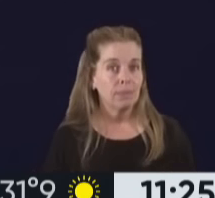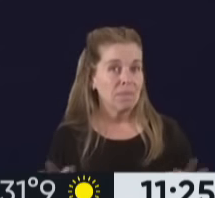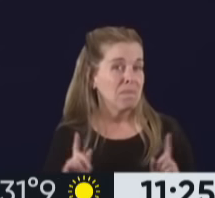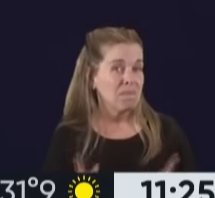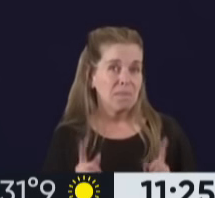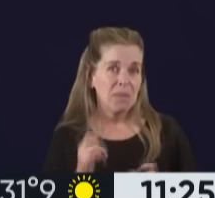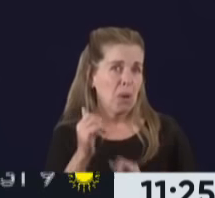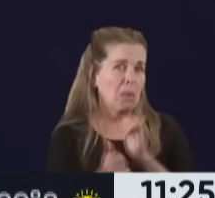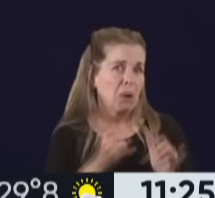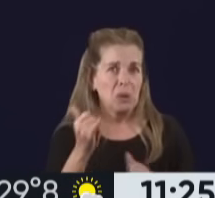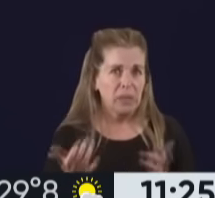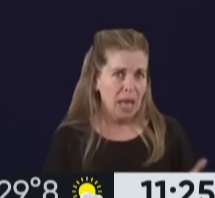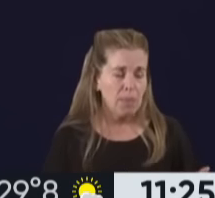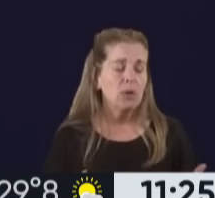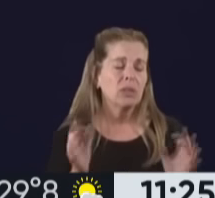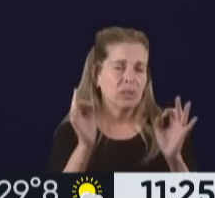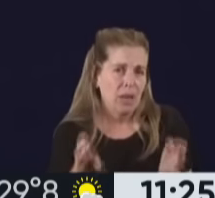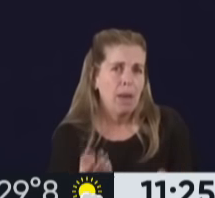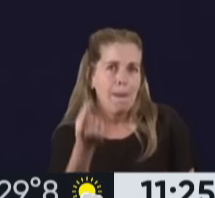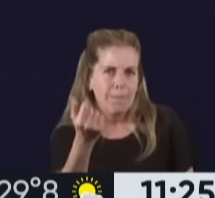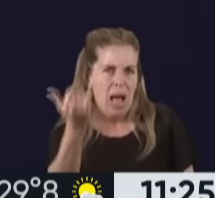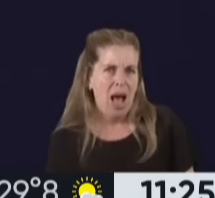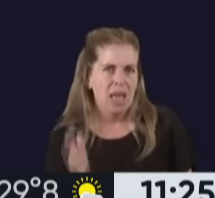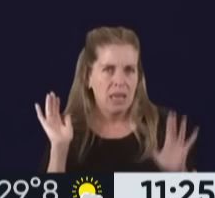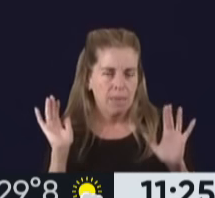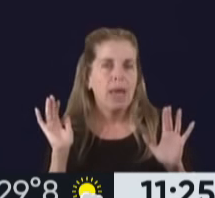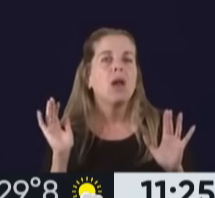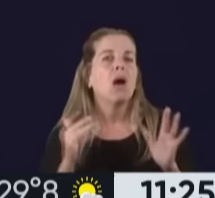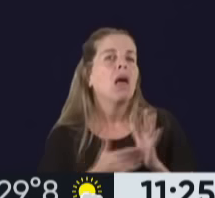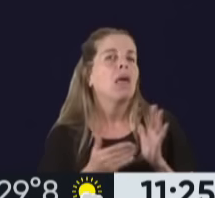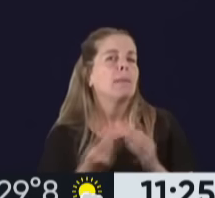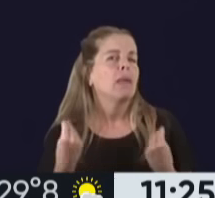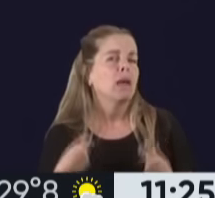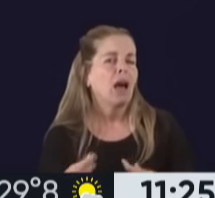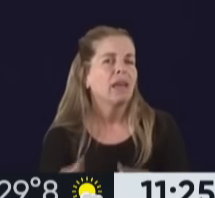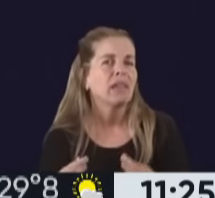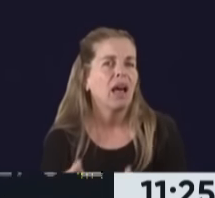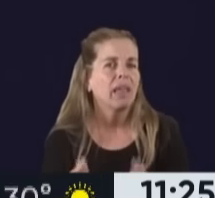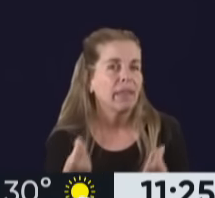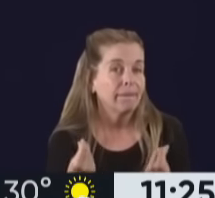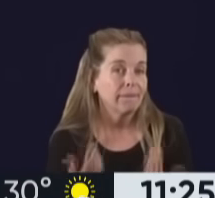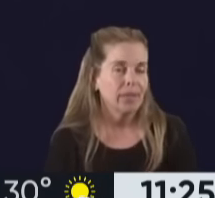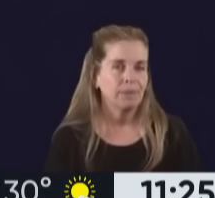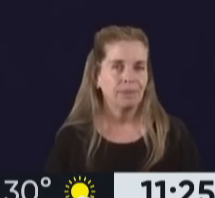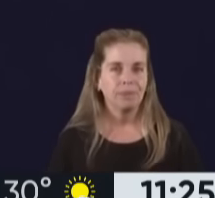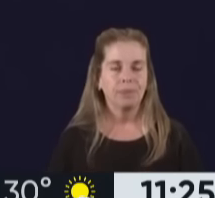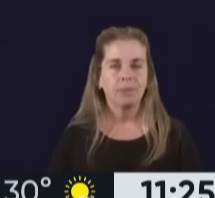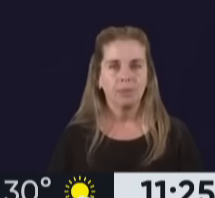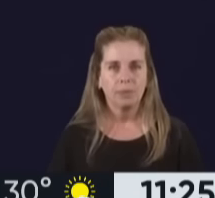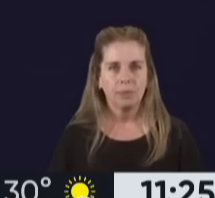decimos siempre, ¿no? La plata está. El tema es en qué se gasta o en qué se despilfarra.